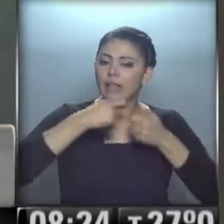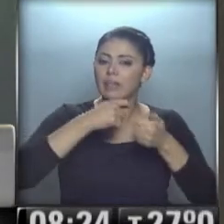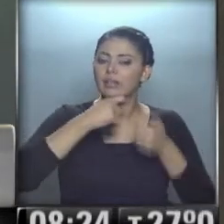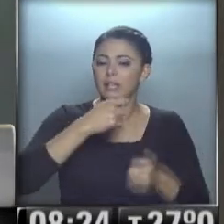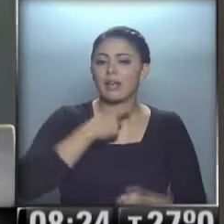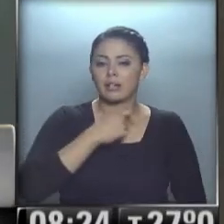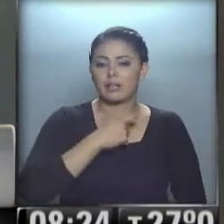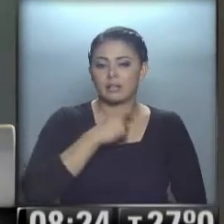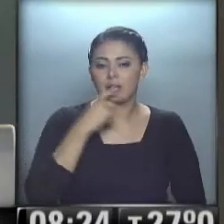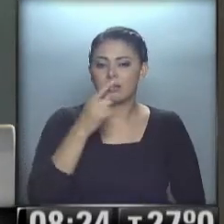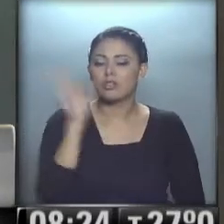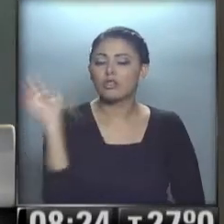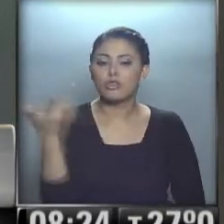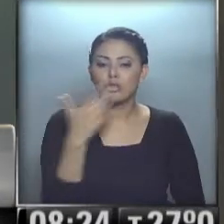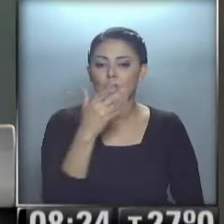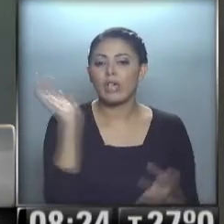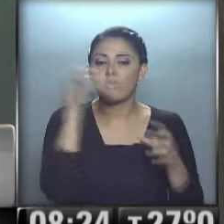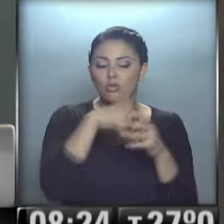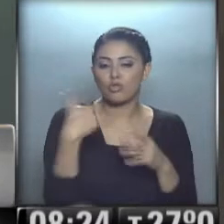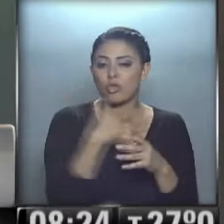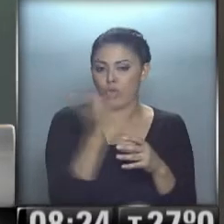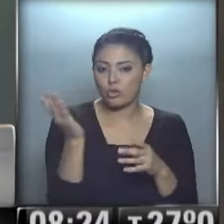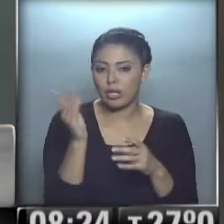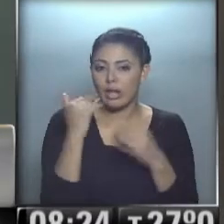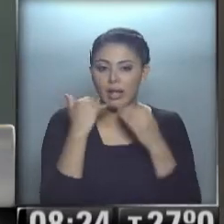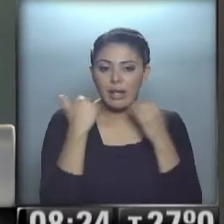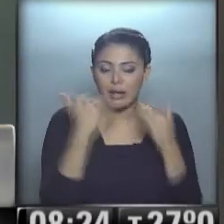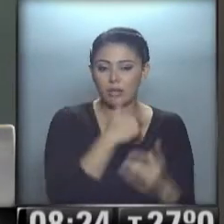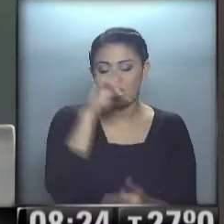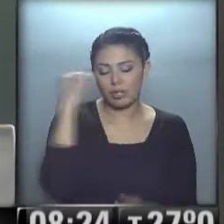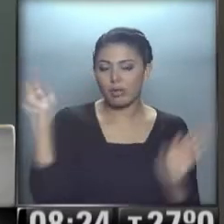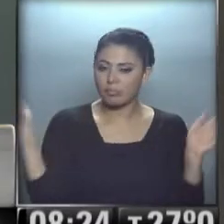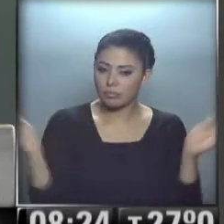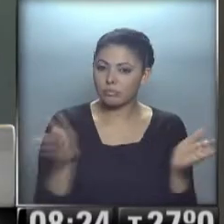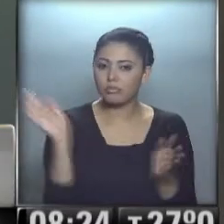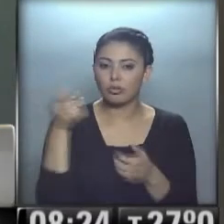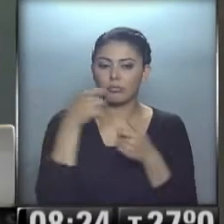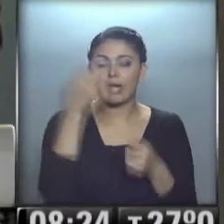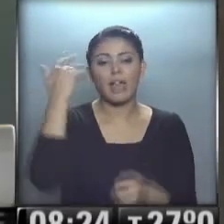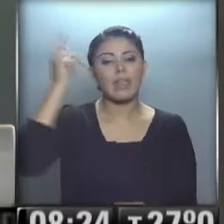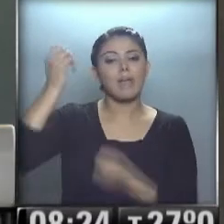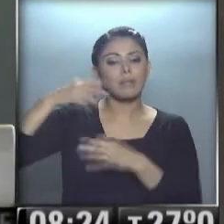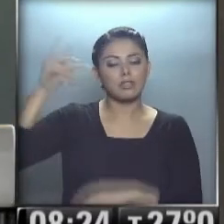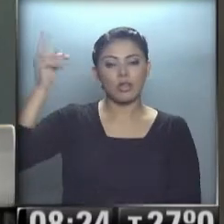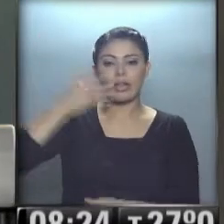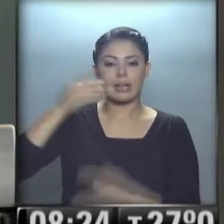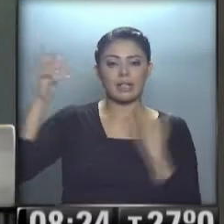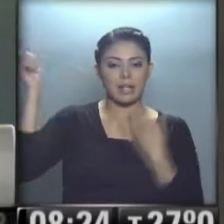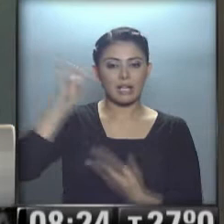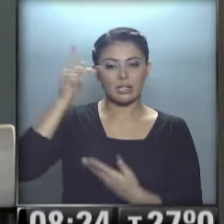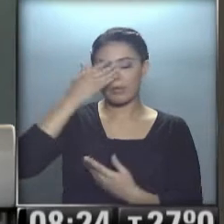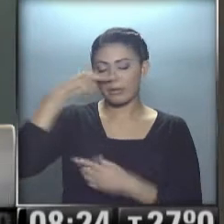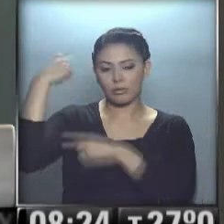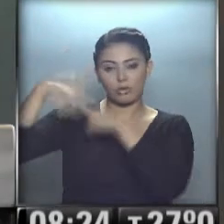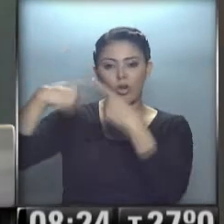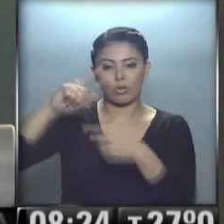desacreditar los mecanismos de inclusión social que ha promovido el Gobierno Nacional. Desde Néstor Kirchner y la continuidad de las políticas